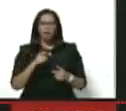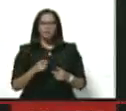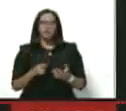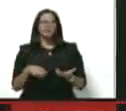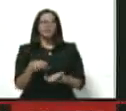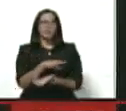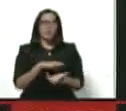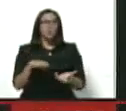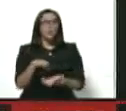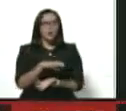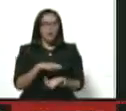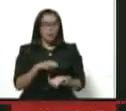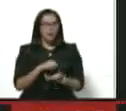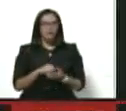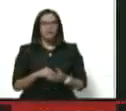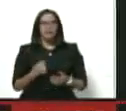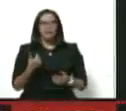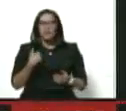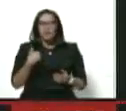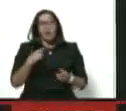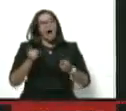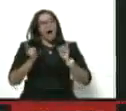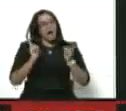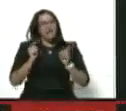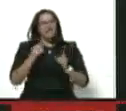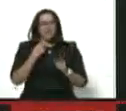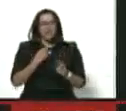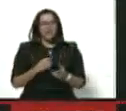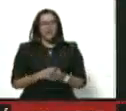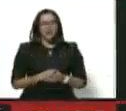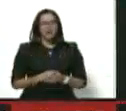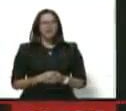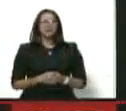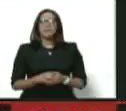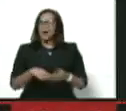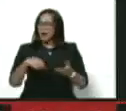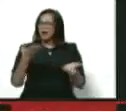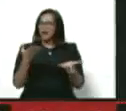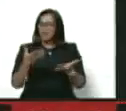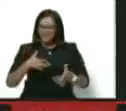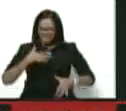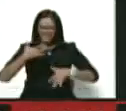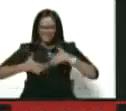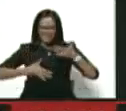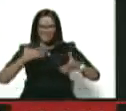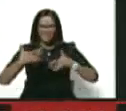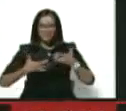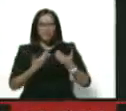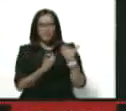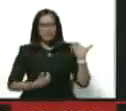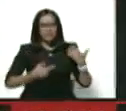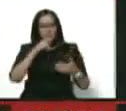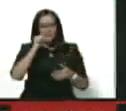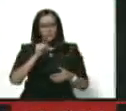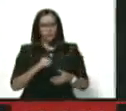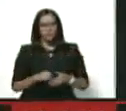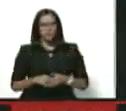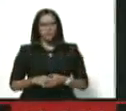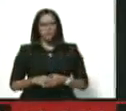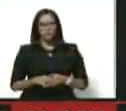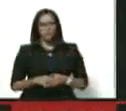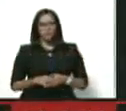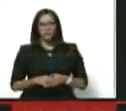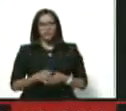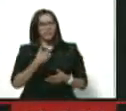complicado. Yo inclusive algunas veces digo, pónganse en los zapatos del presidente Nicolás Maduro. Los que les